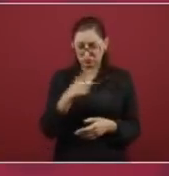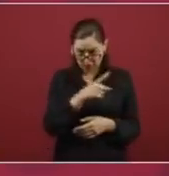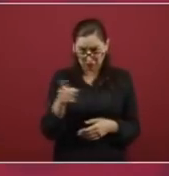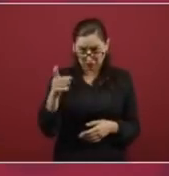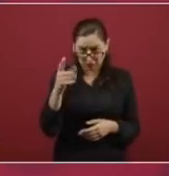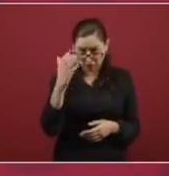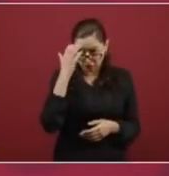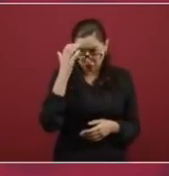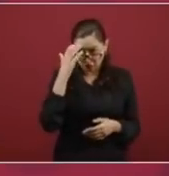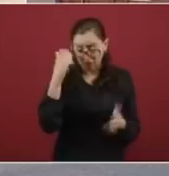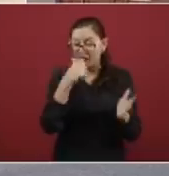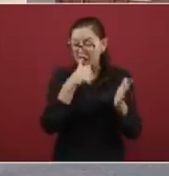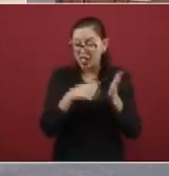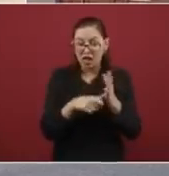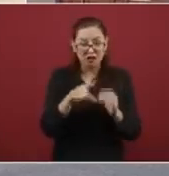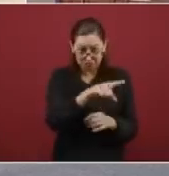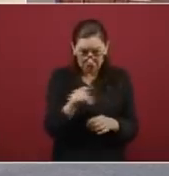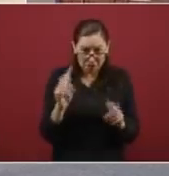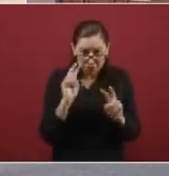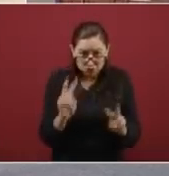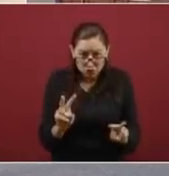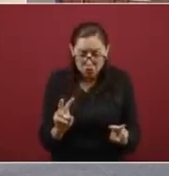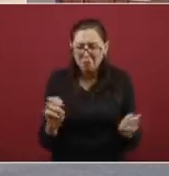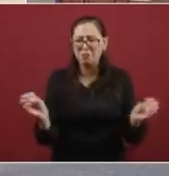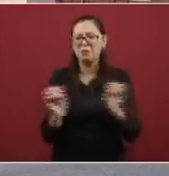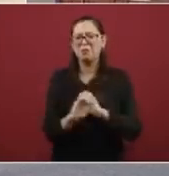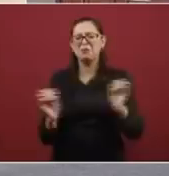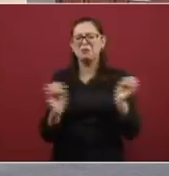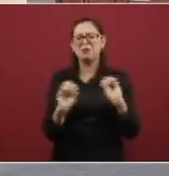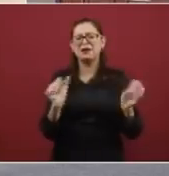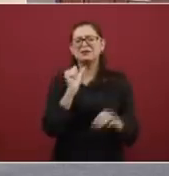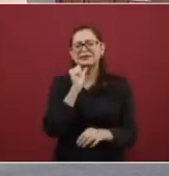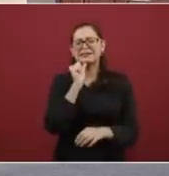carta? Nadie. O sea,